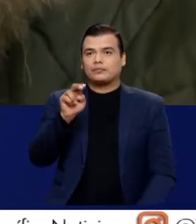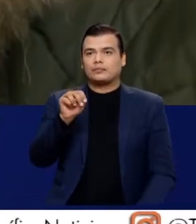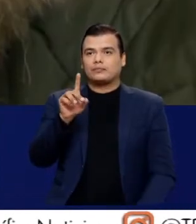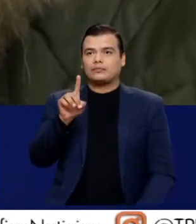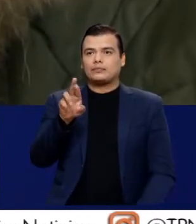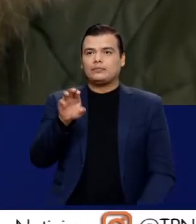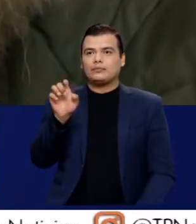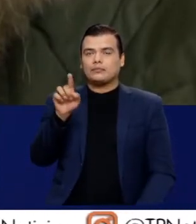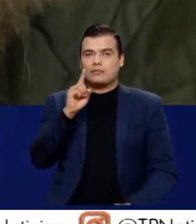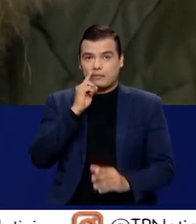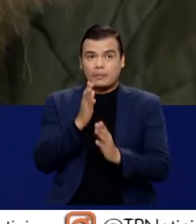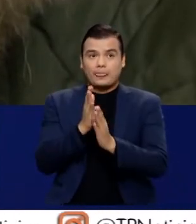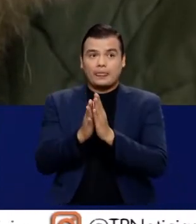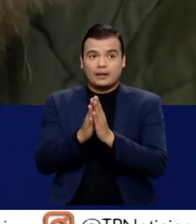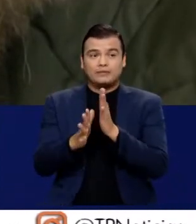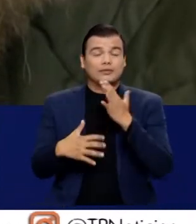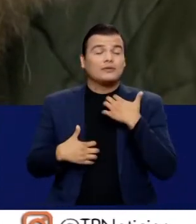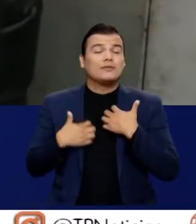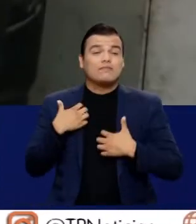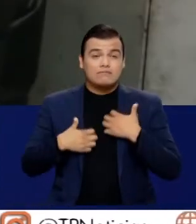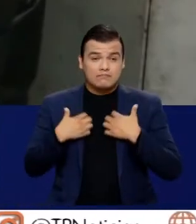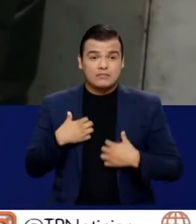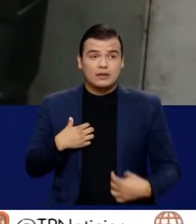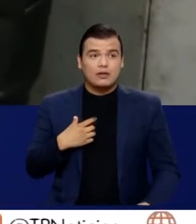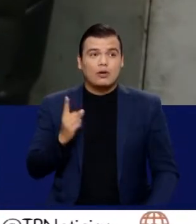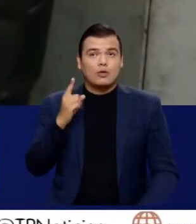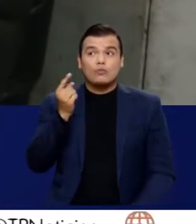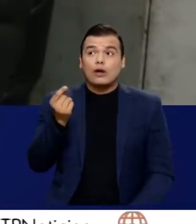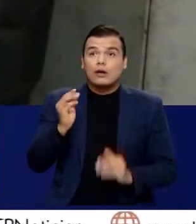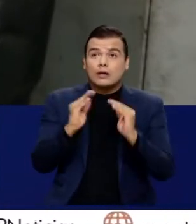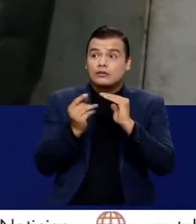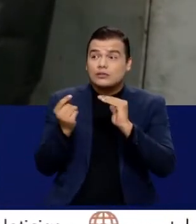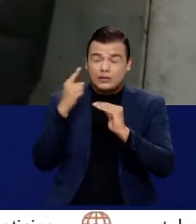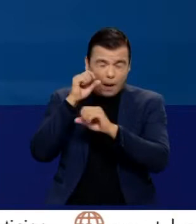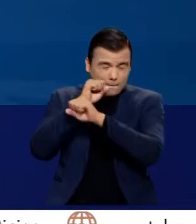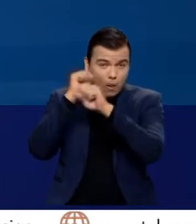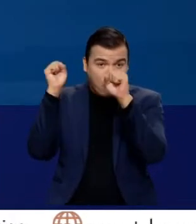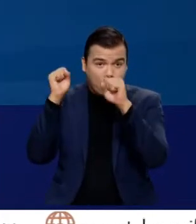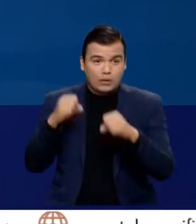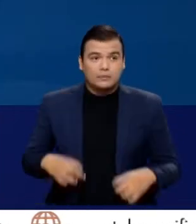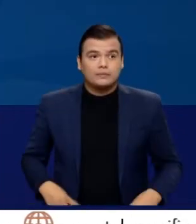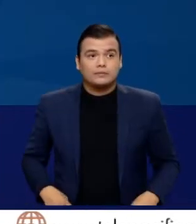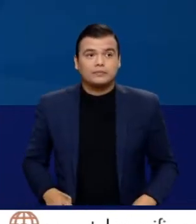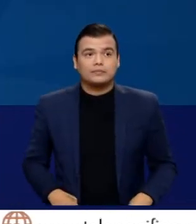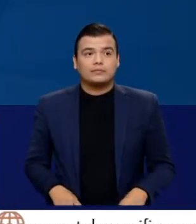telepacífico noticias el terror que soportó por un bombardeo cerca de su residencia